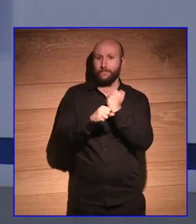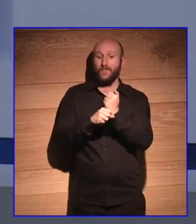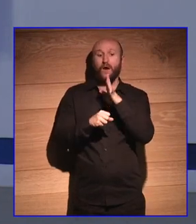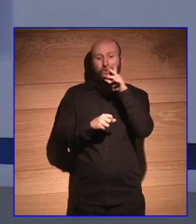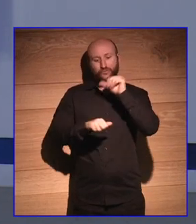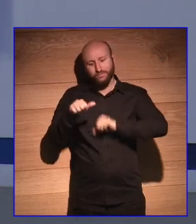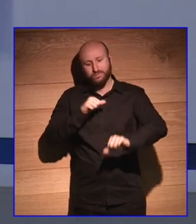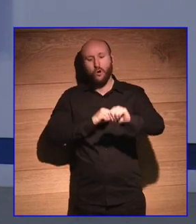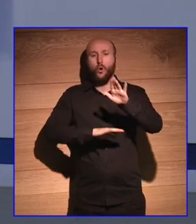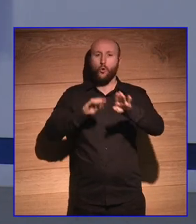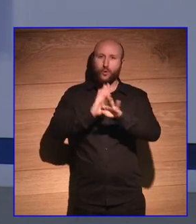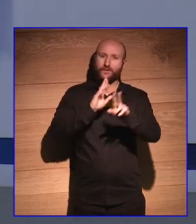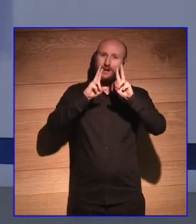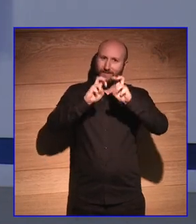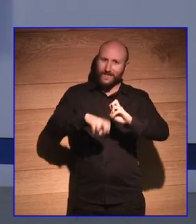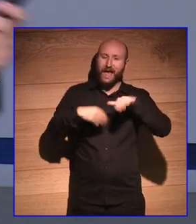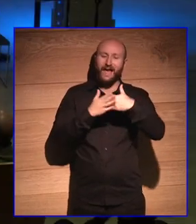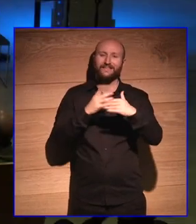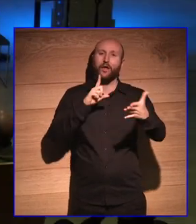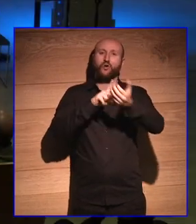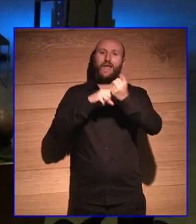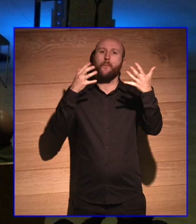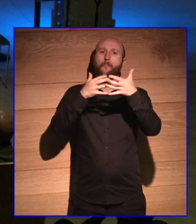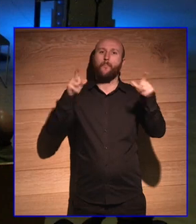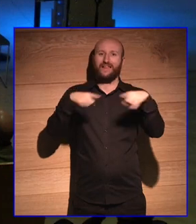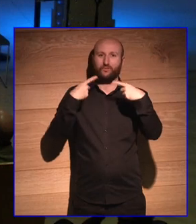investigando para intentar encontrar más partituras